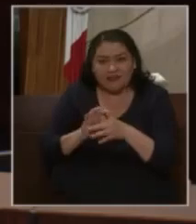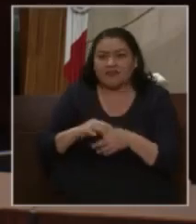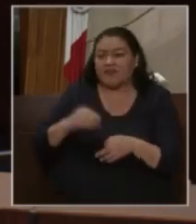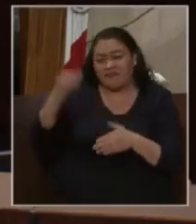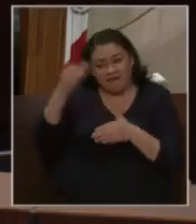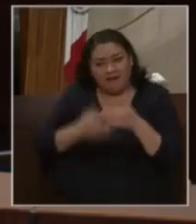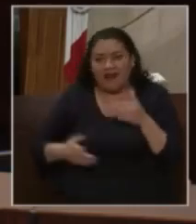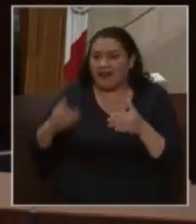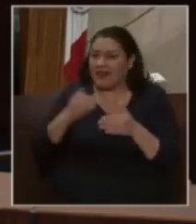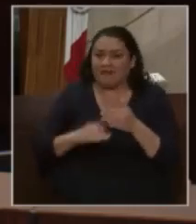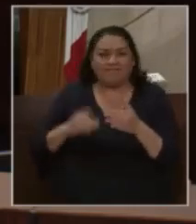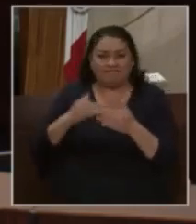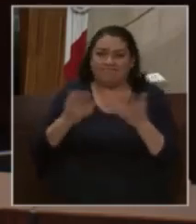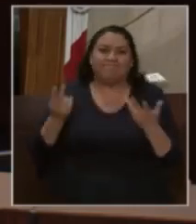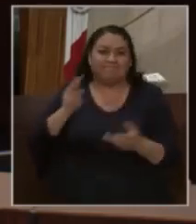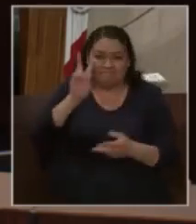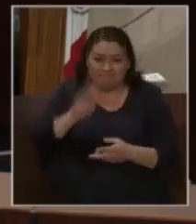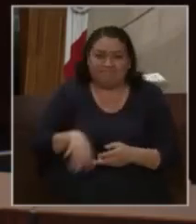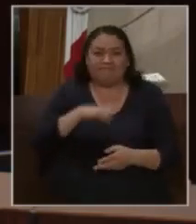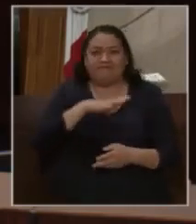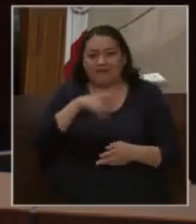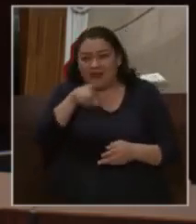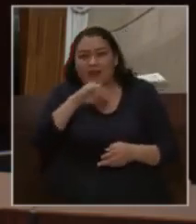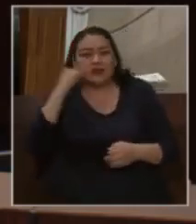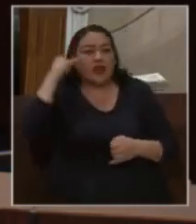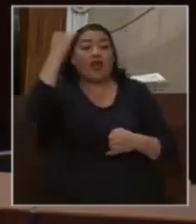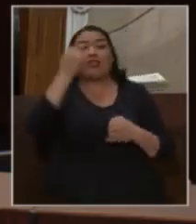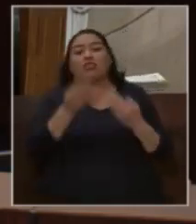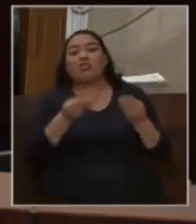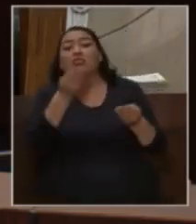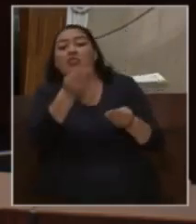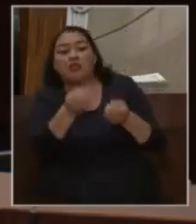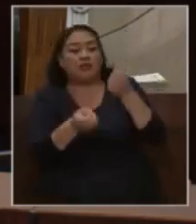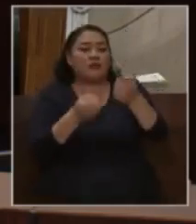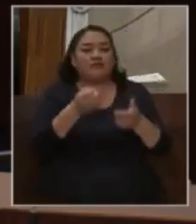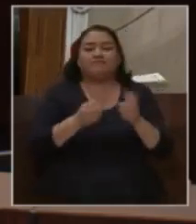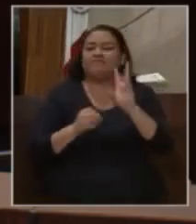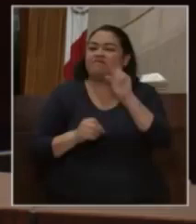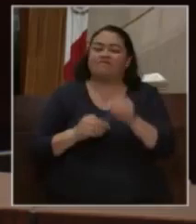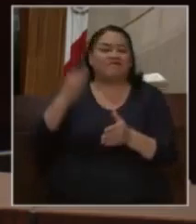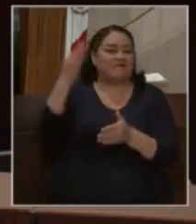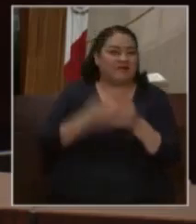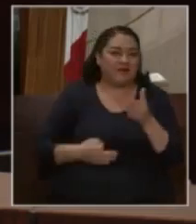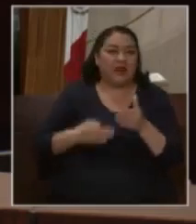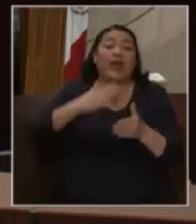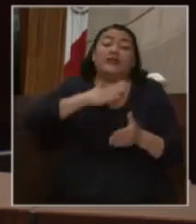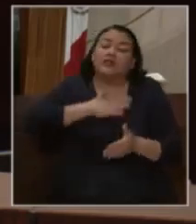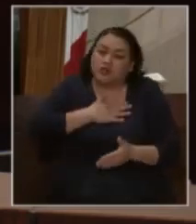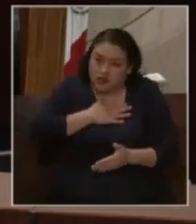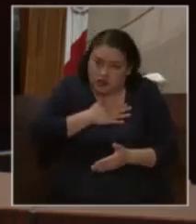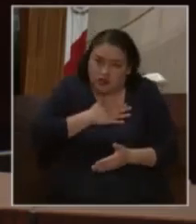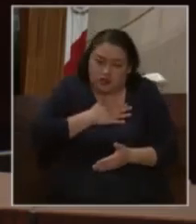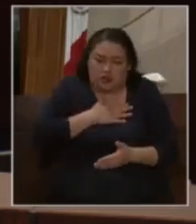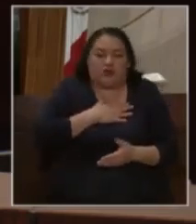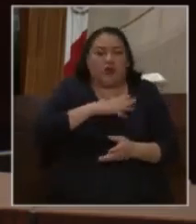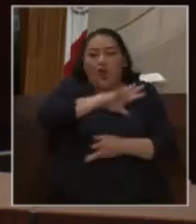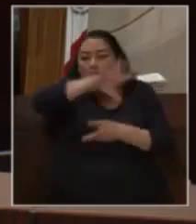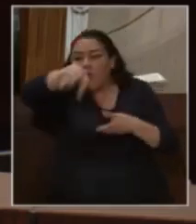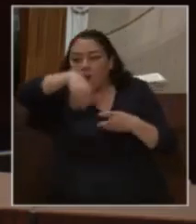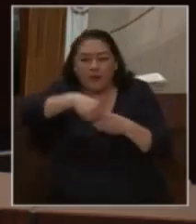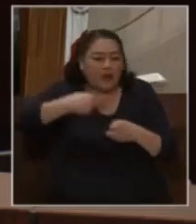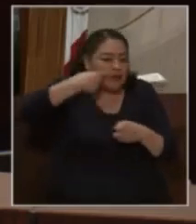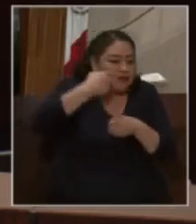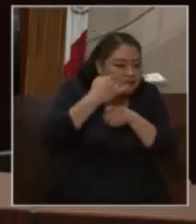del partido político en cuestión en la conformación del fideicomiso. Para mí, la valoración conjunta de los indicios y el